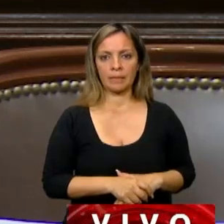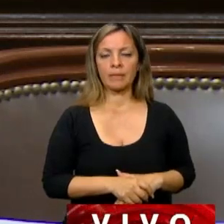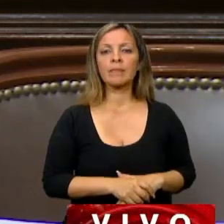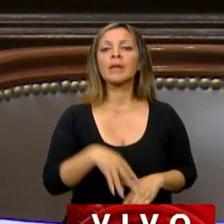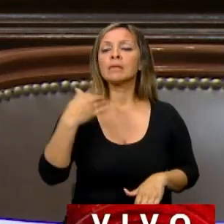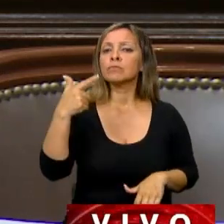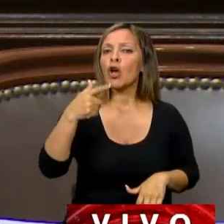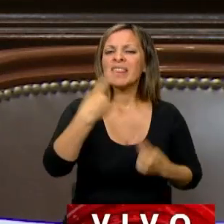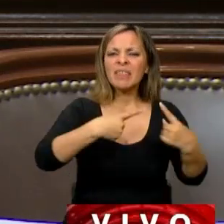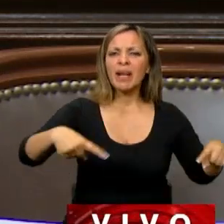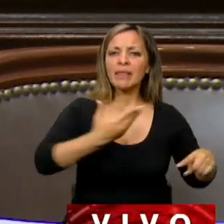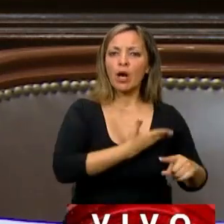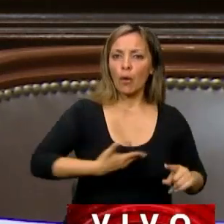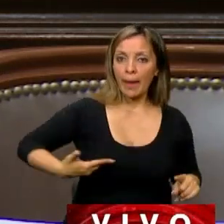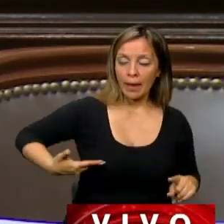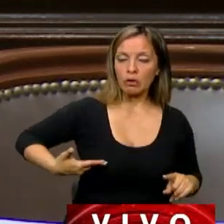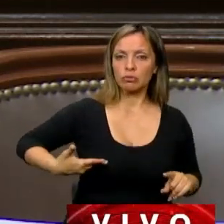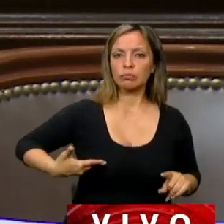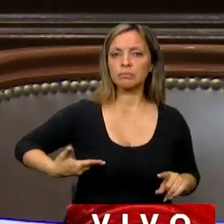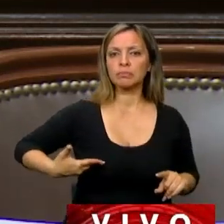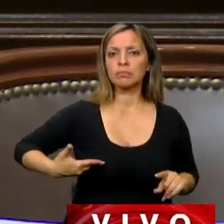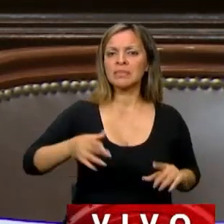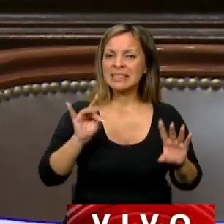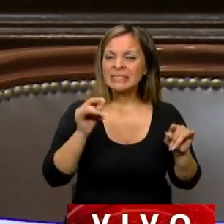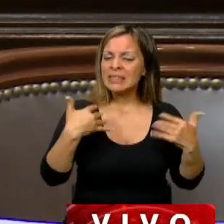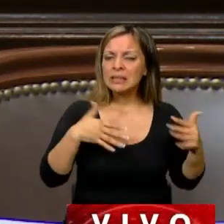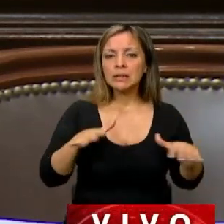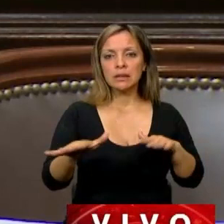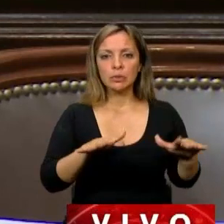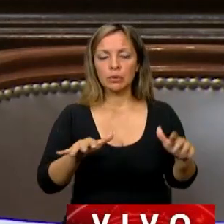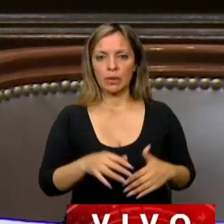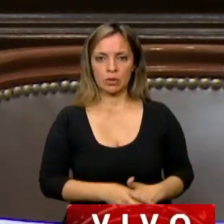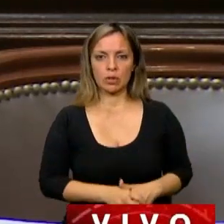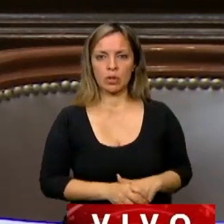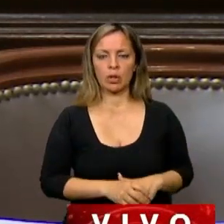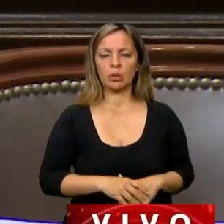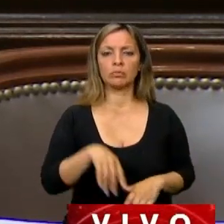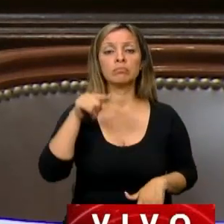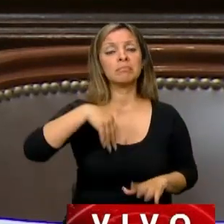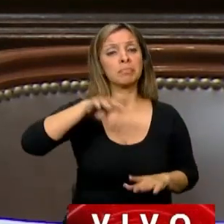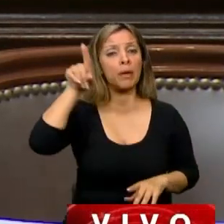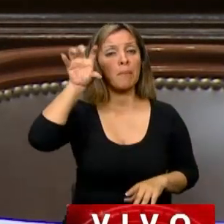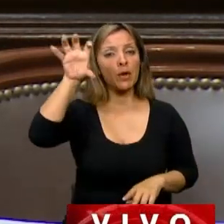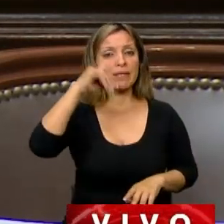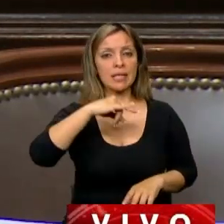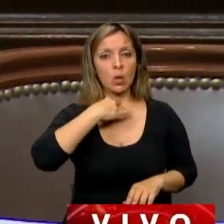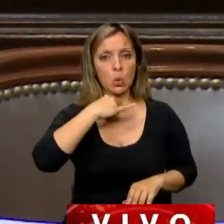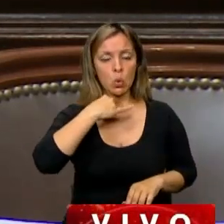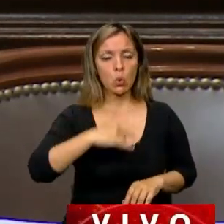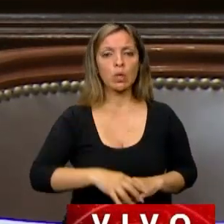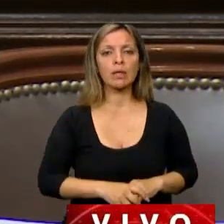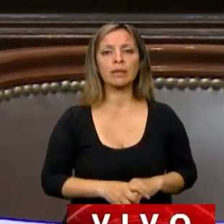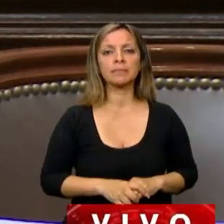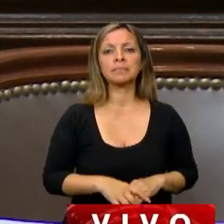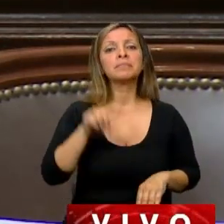en distintos gobiernos y que tuvo que ver fundamentalmente en la provincia de Jujuy en